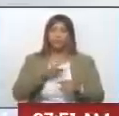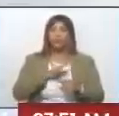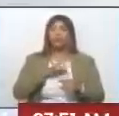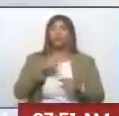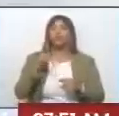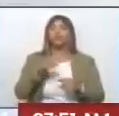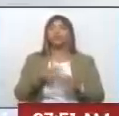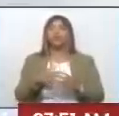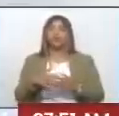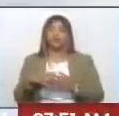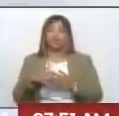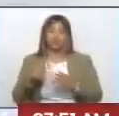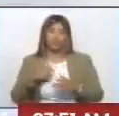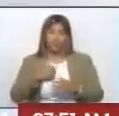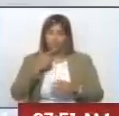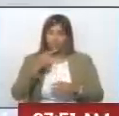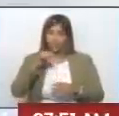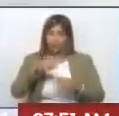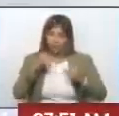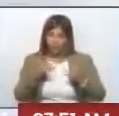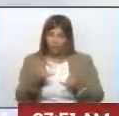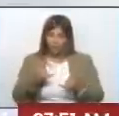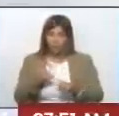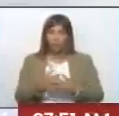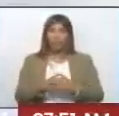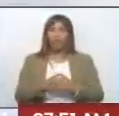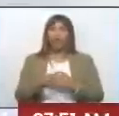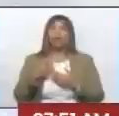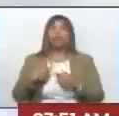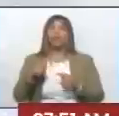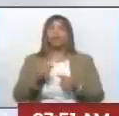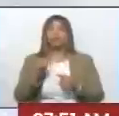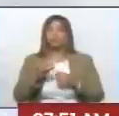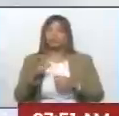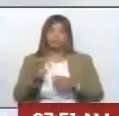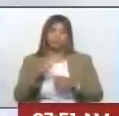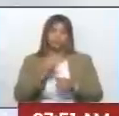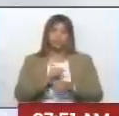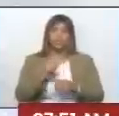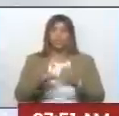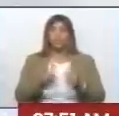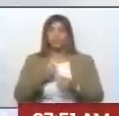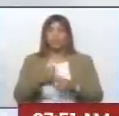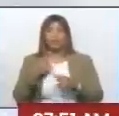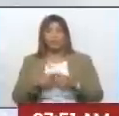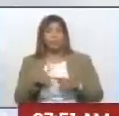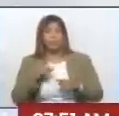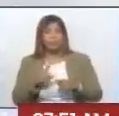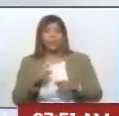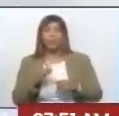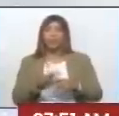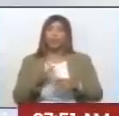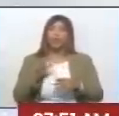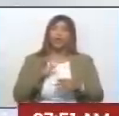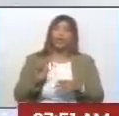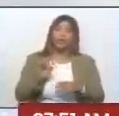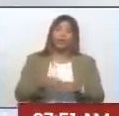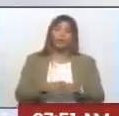Unidos. No estoy diciendo que eso ocurra ahorita con la Corte Penal Internacional, pero la